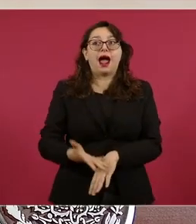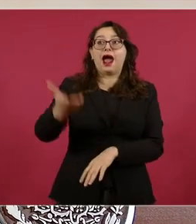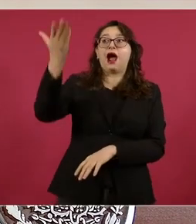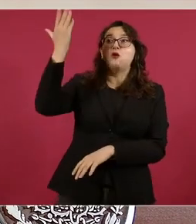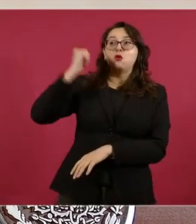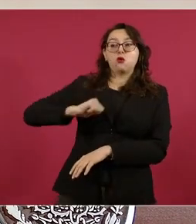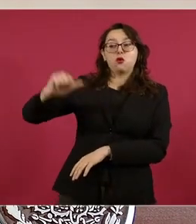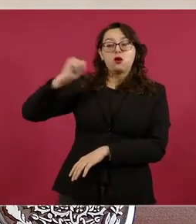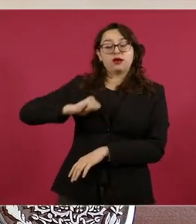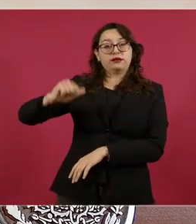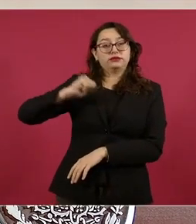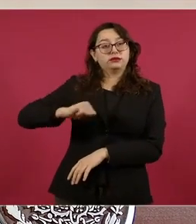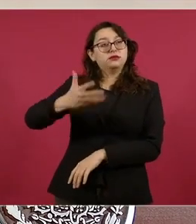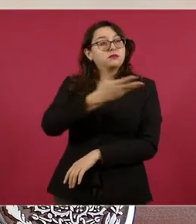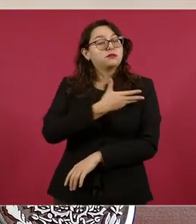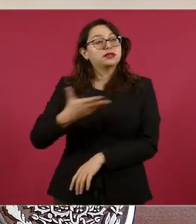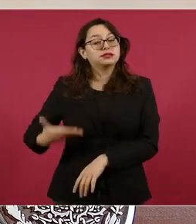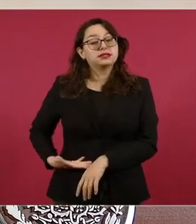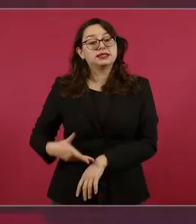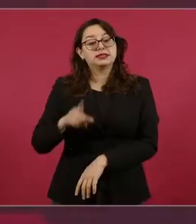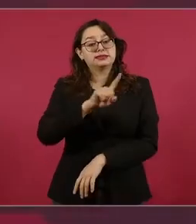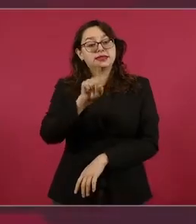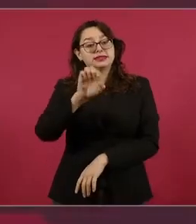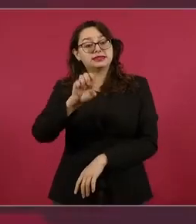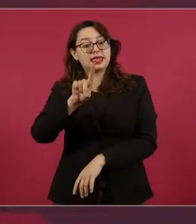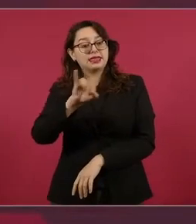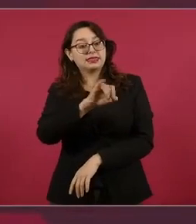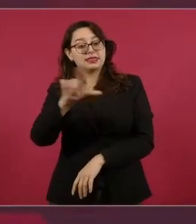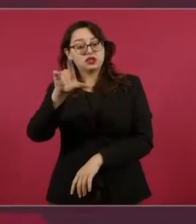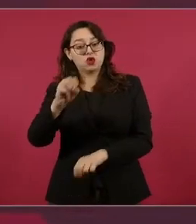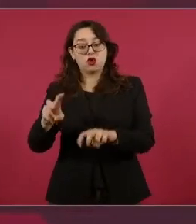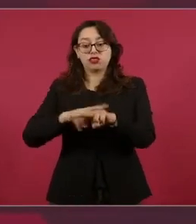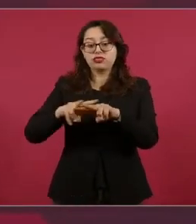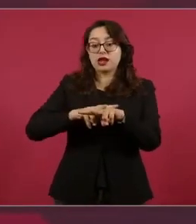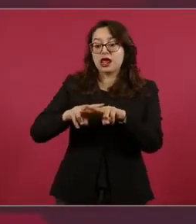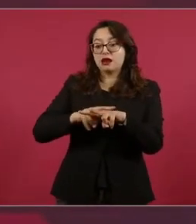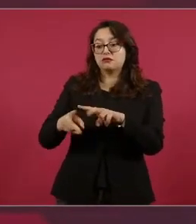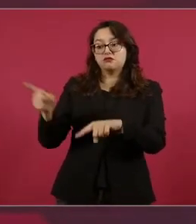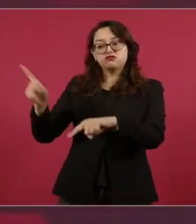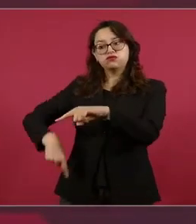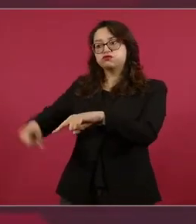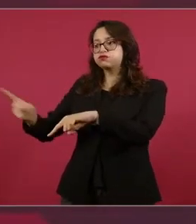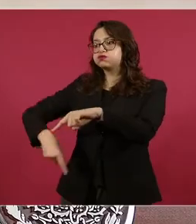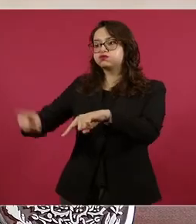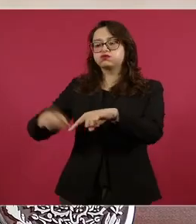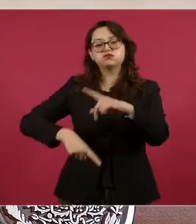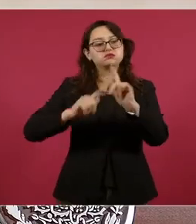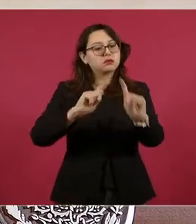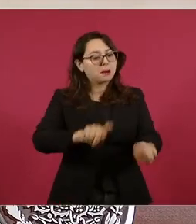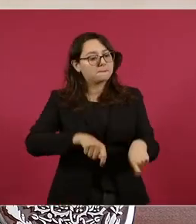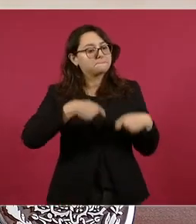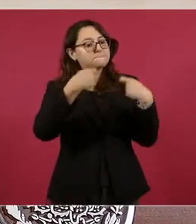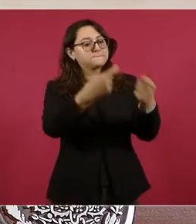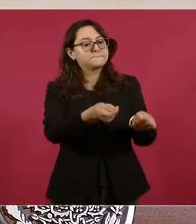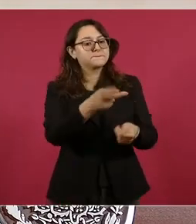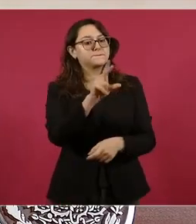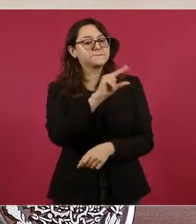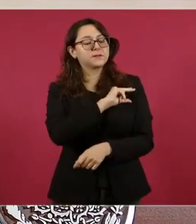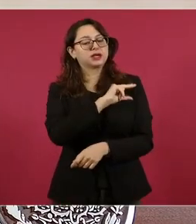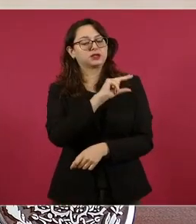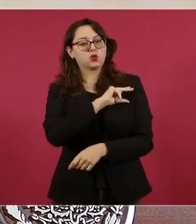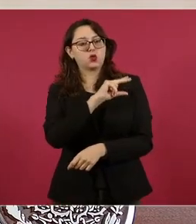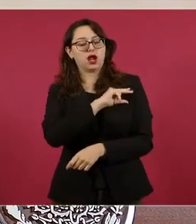de el presidente Cedillo se concesionar estos